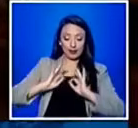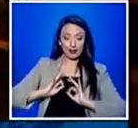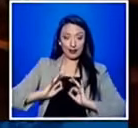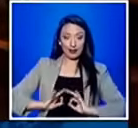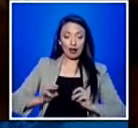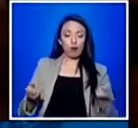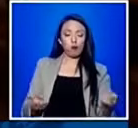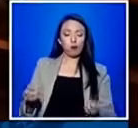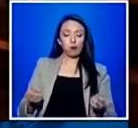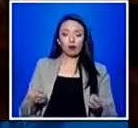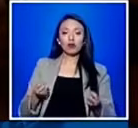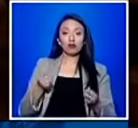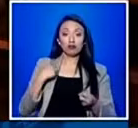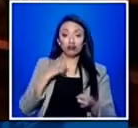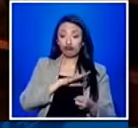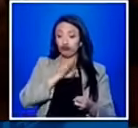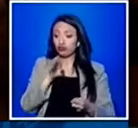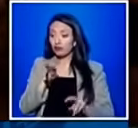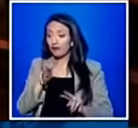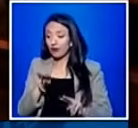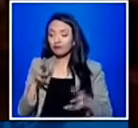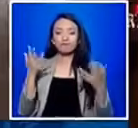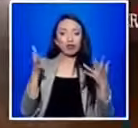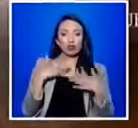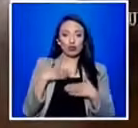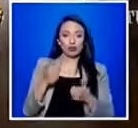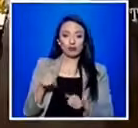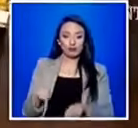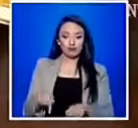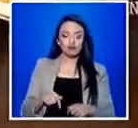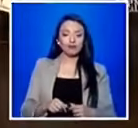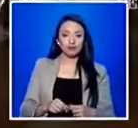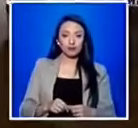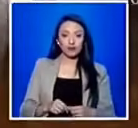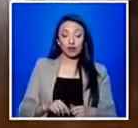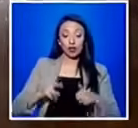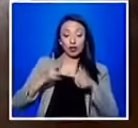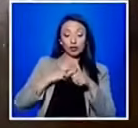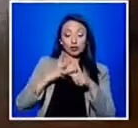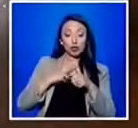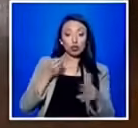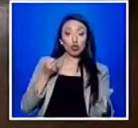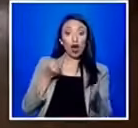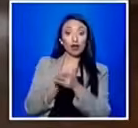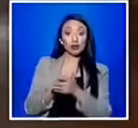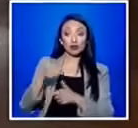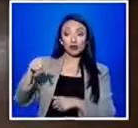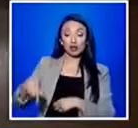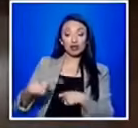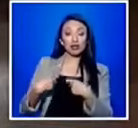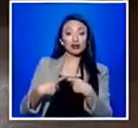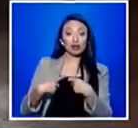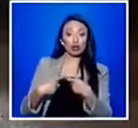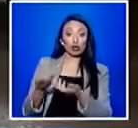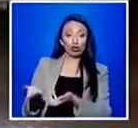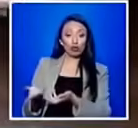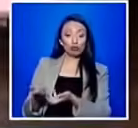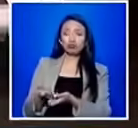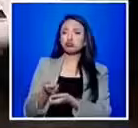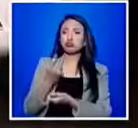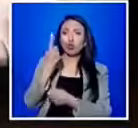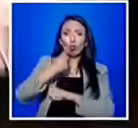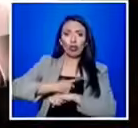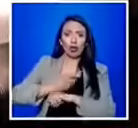del camión, al momento de nuestra llegada, se había dado a la fuga. Es el segundo accidente de tránsito que ocurre en la capital en menos